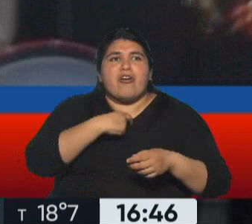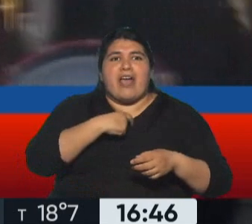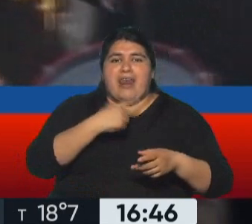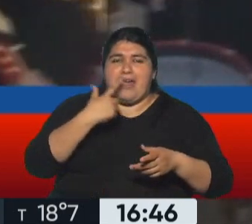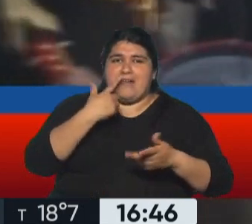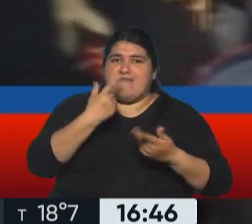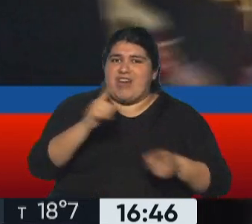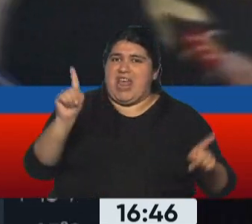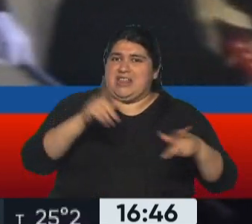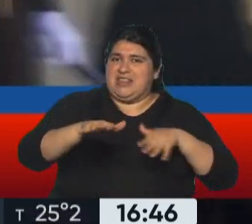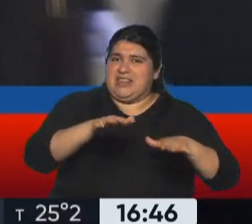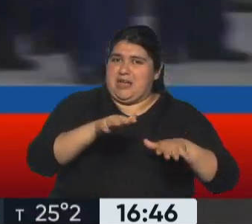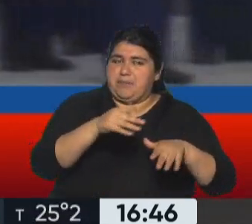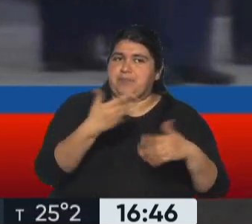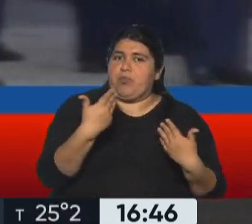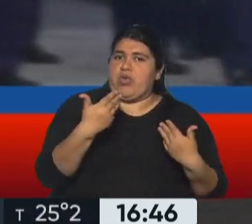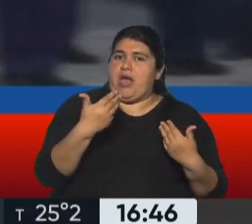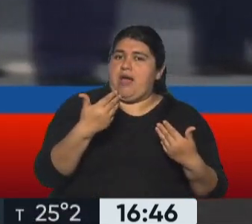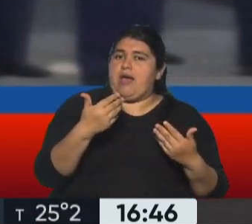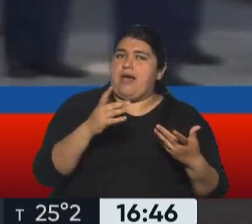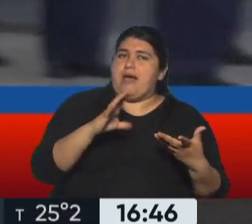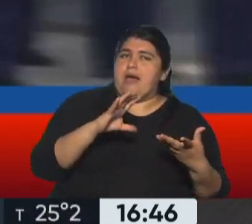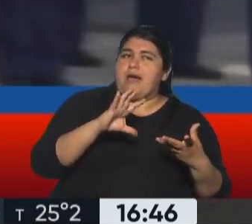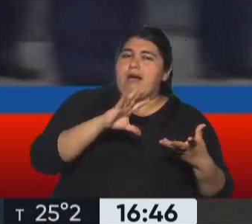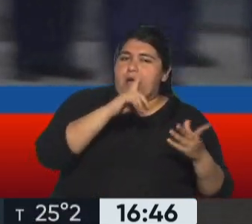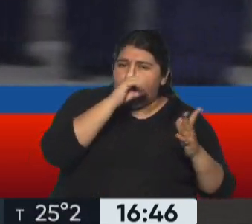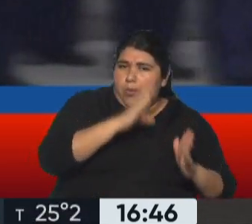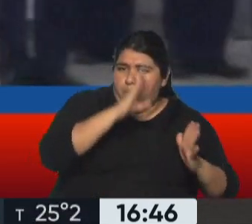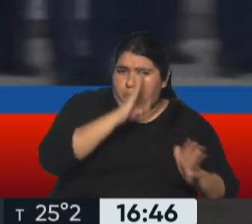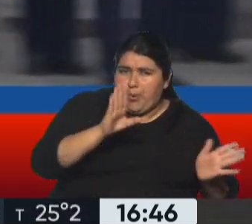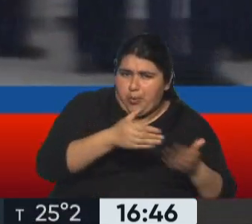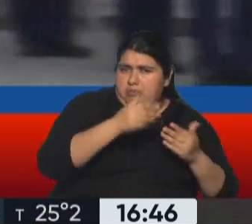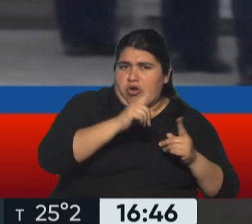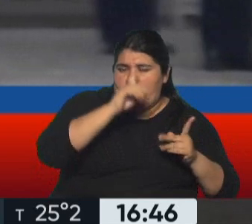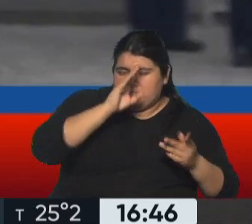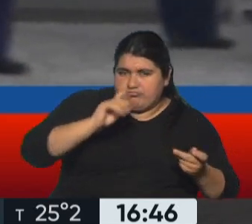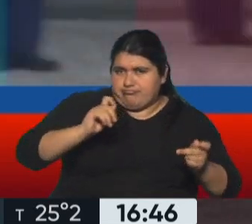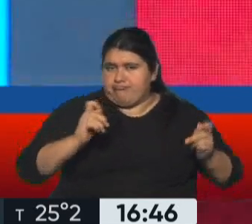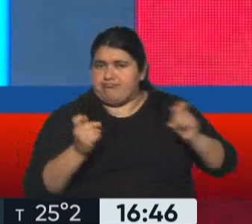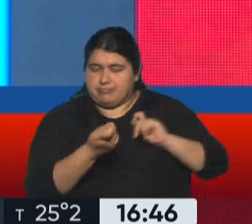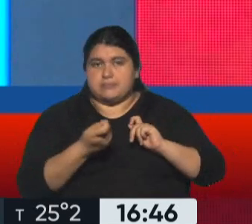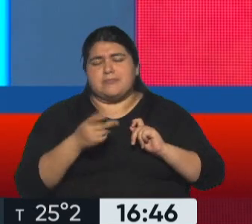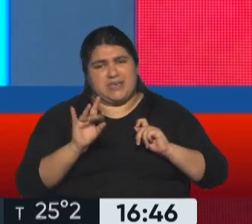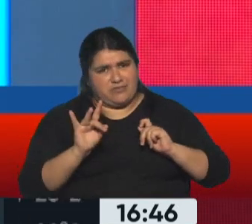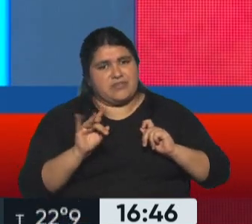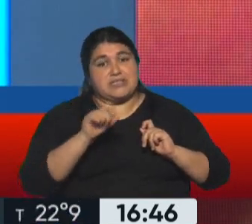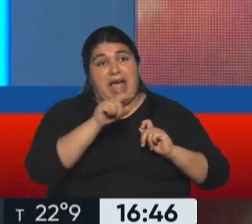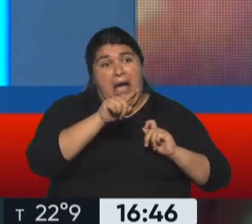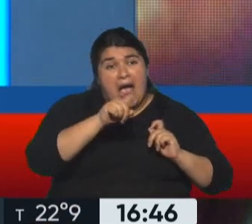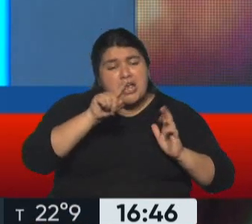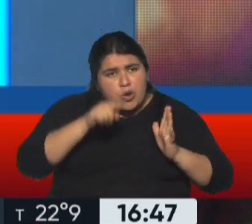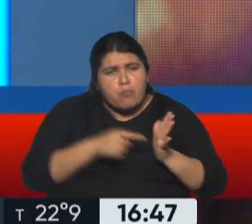a ciertos modismos de la democracia occidental. Digo, me parece que acá están teniendo